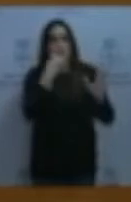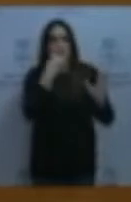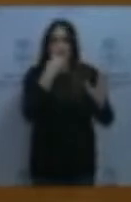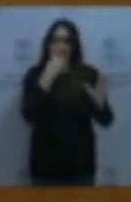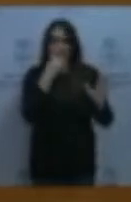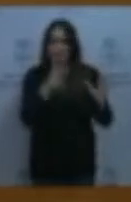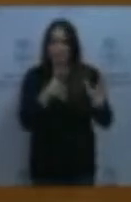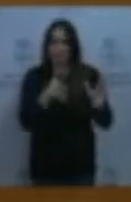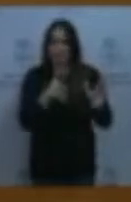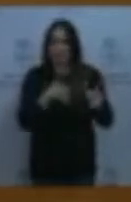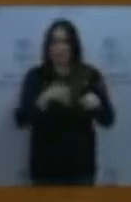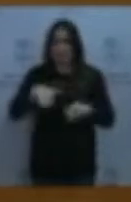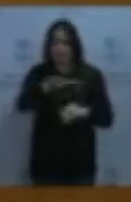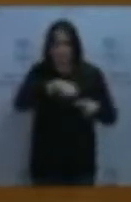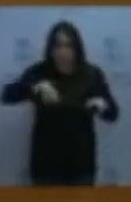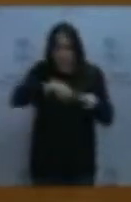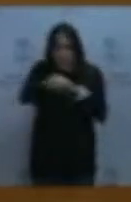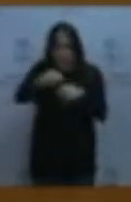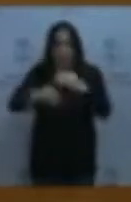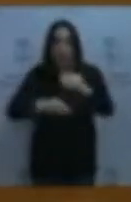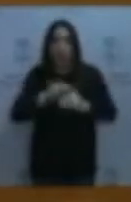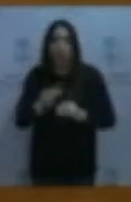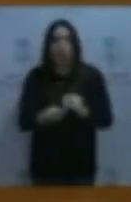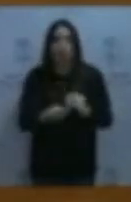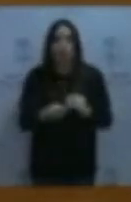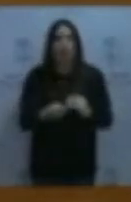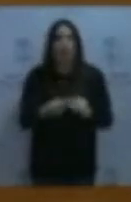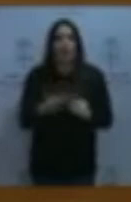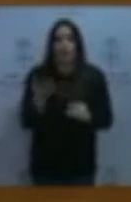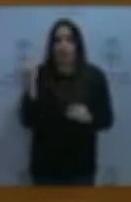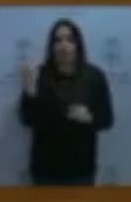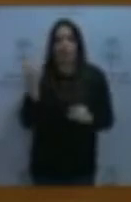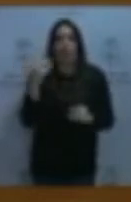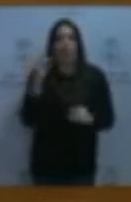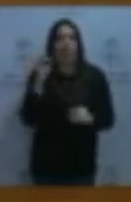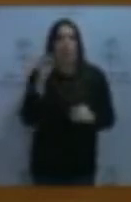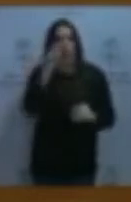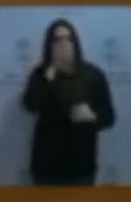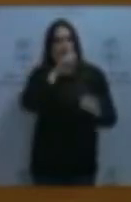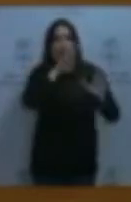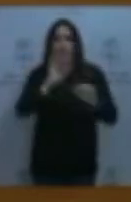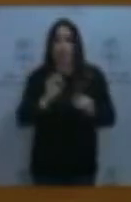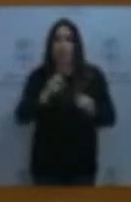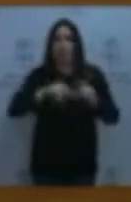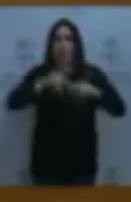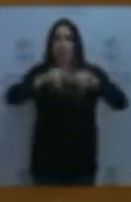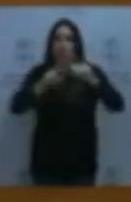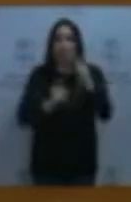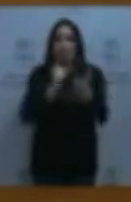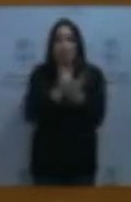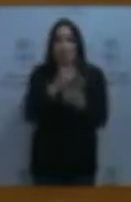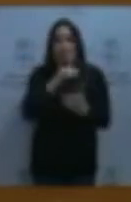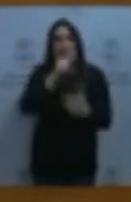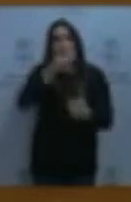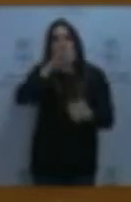El trazado que se utiliza en Guaño fue refugado ya a principios de los 90 para el trazado de la AP66 por